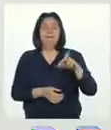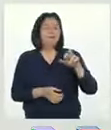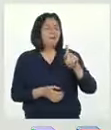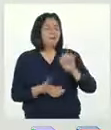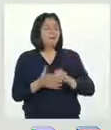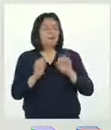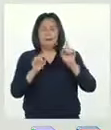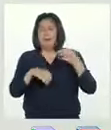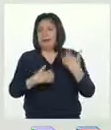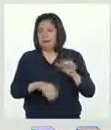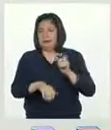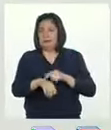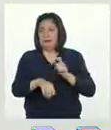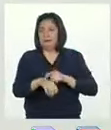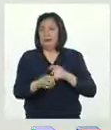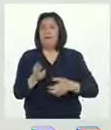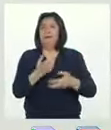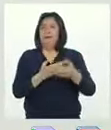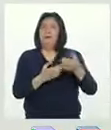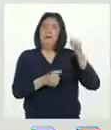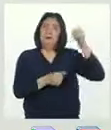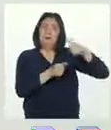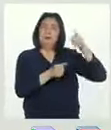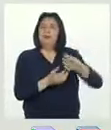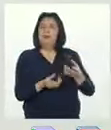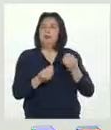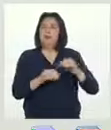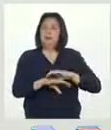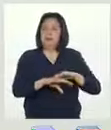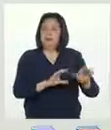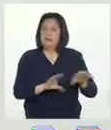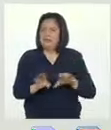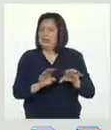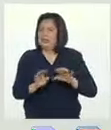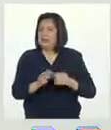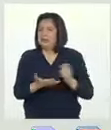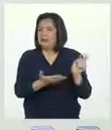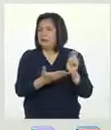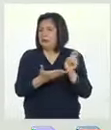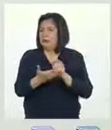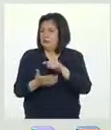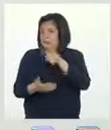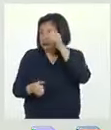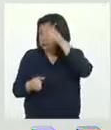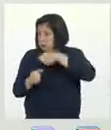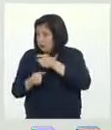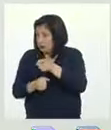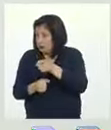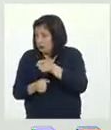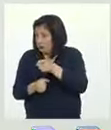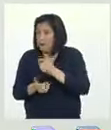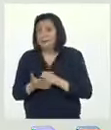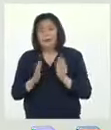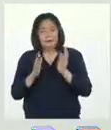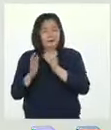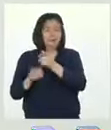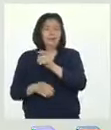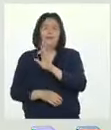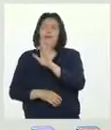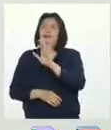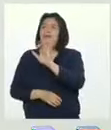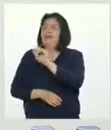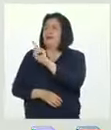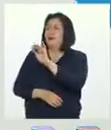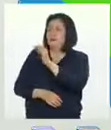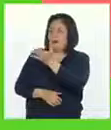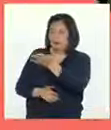Patricia, es momento de recapitular cómo se planifica un texto. ¿Recuerdan cómo lo tenemos que hacer? Dejemos que Facundo nos